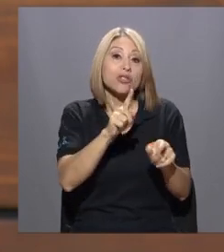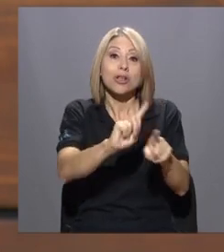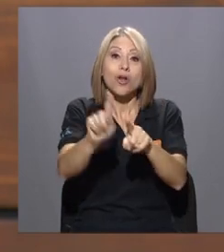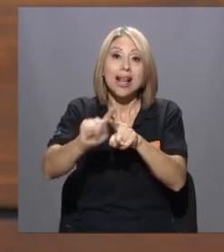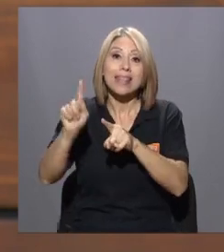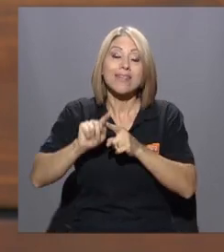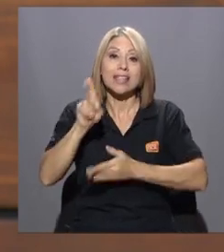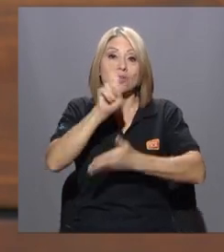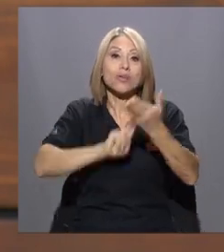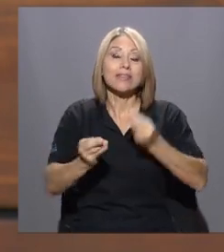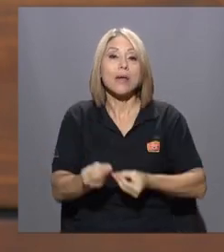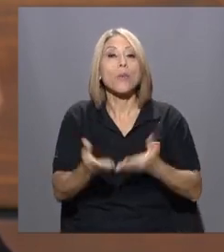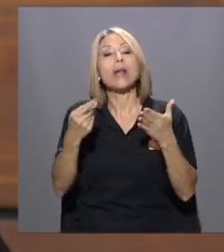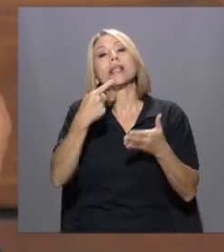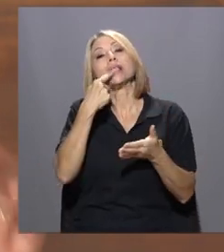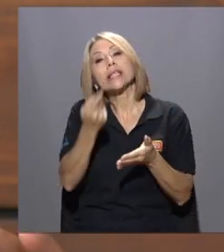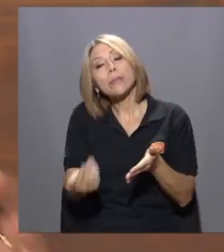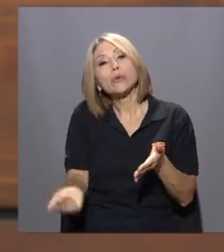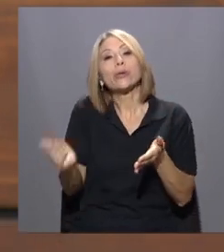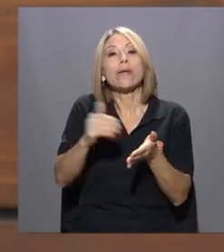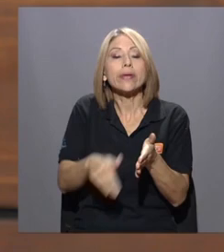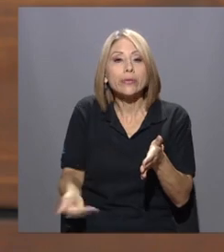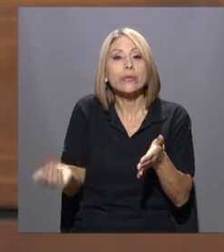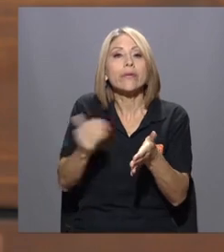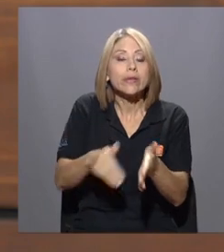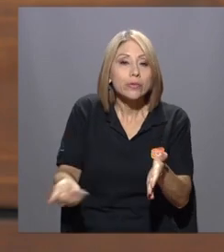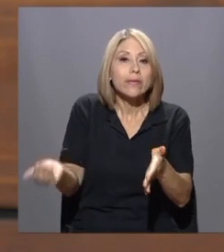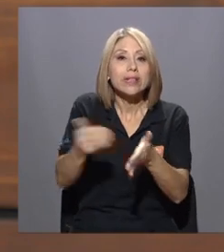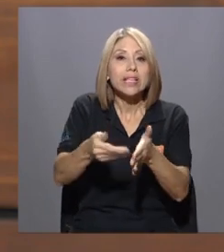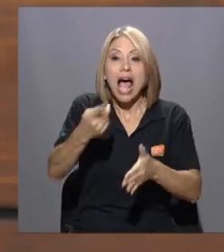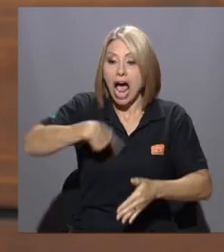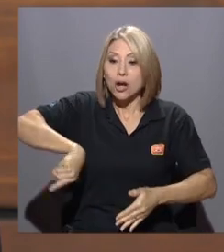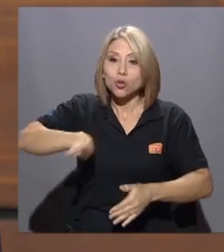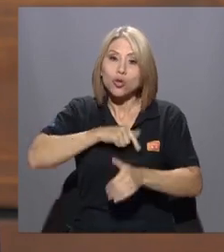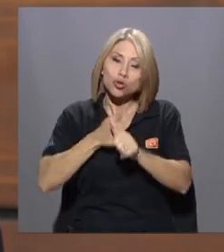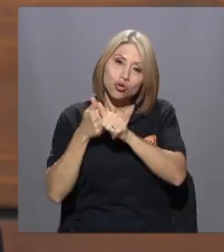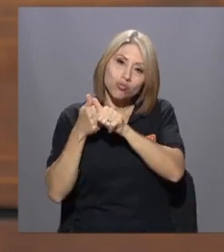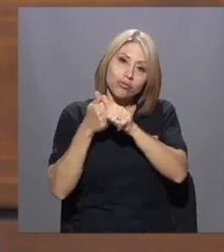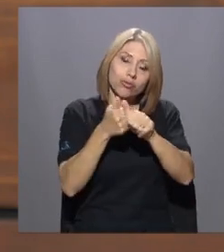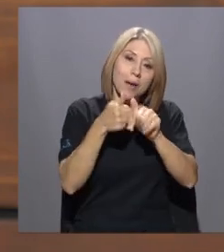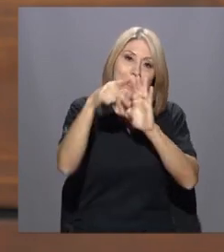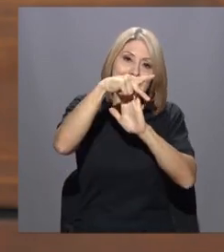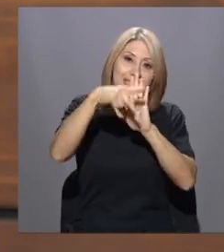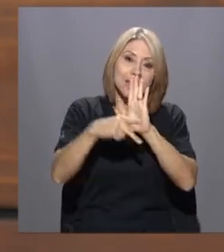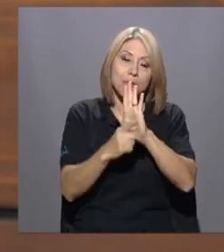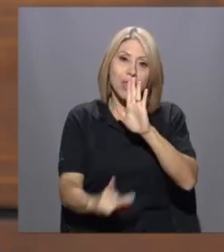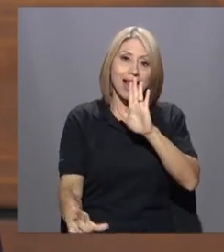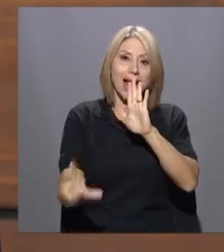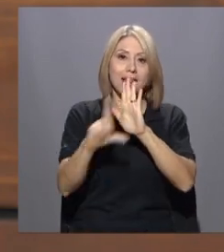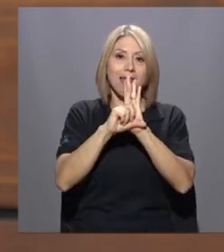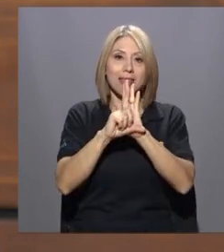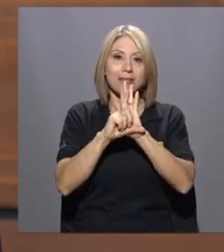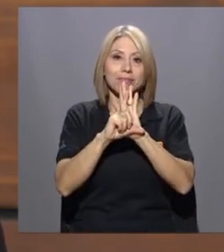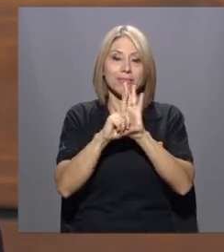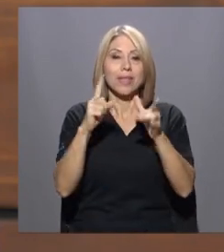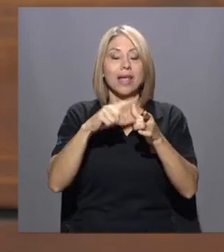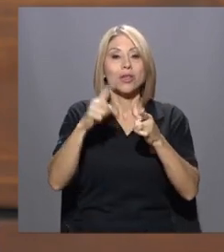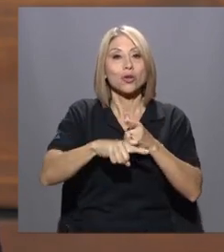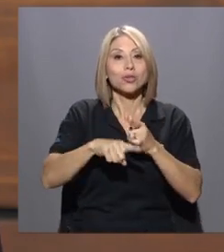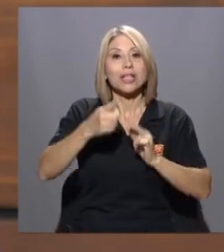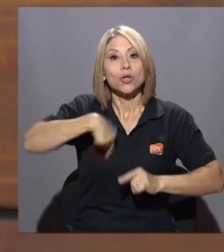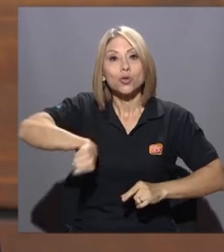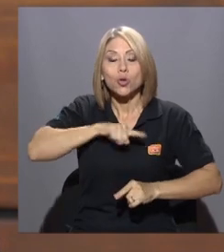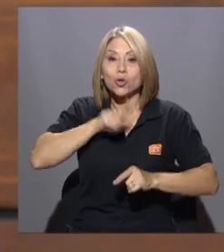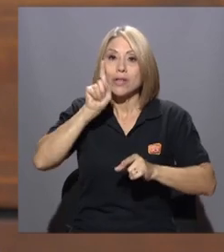diciendo una y otra vez. A nosotros nos rige el principio de legalidad. Entonces,